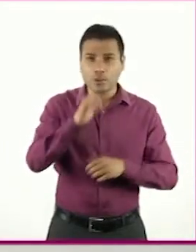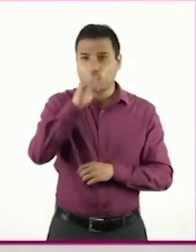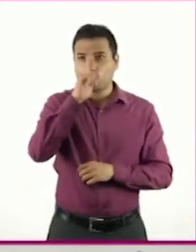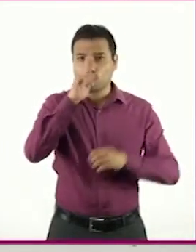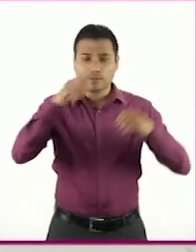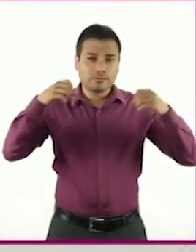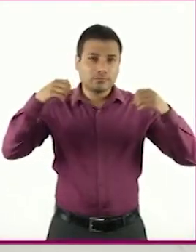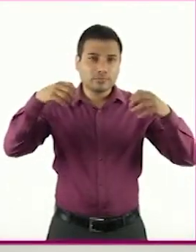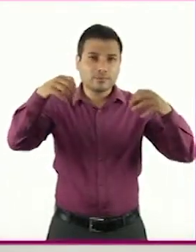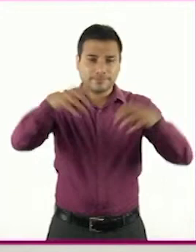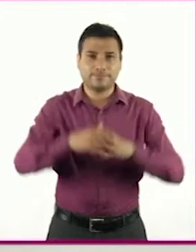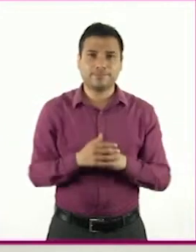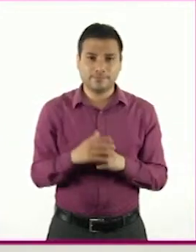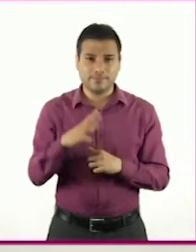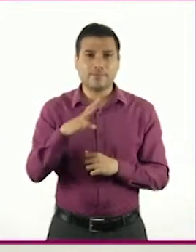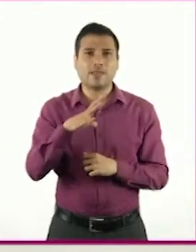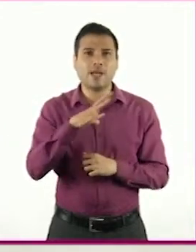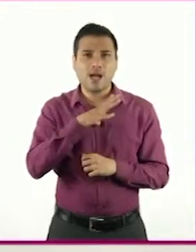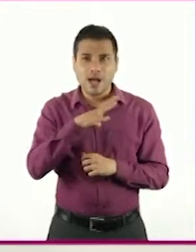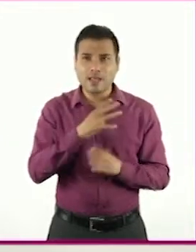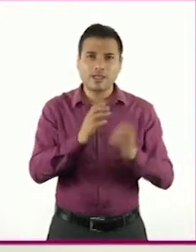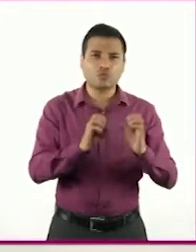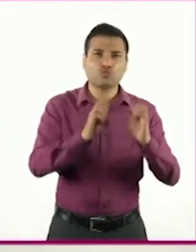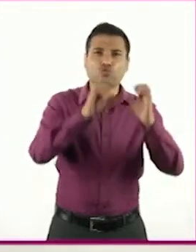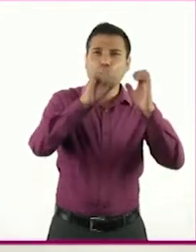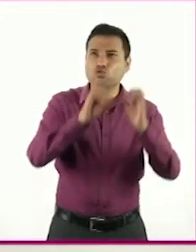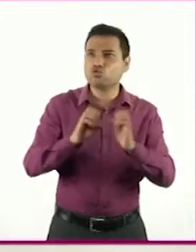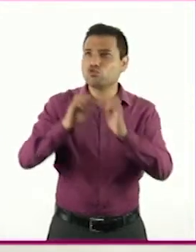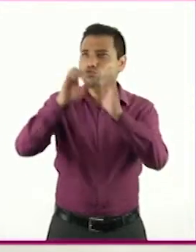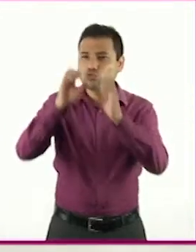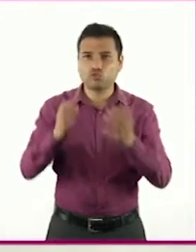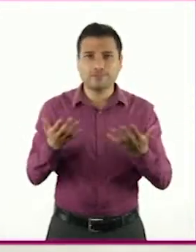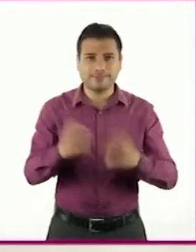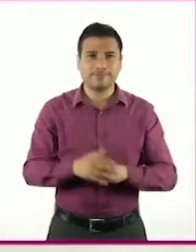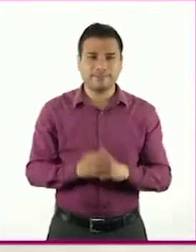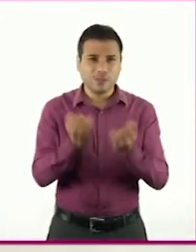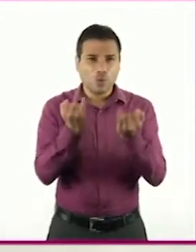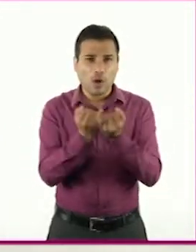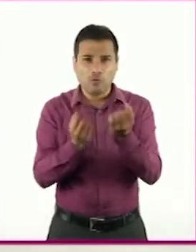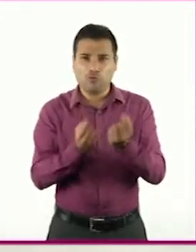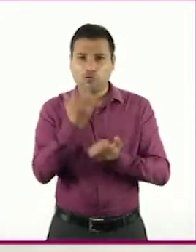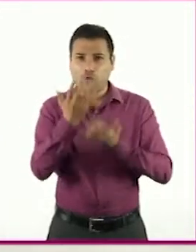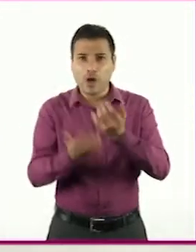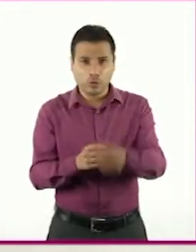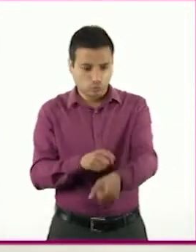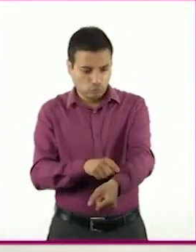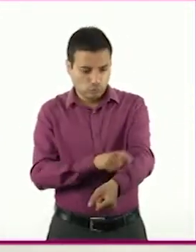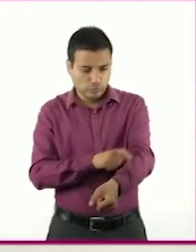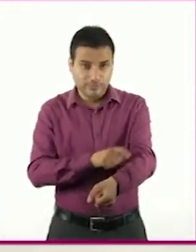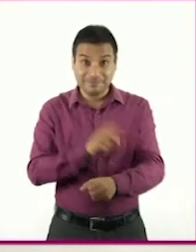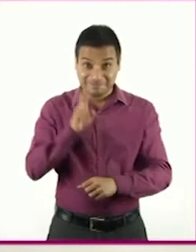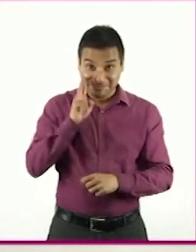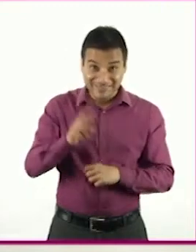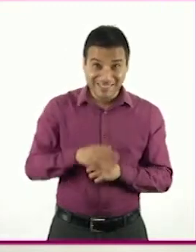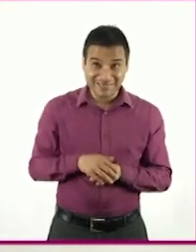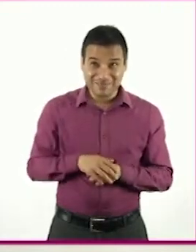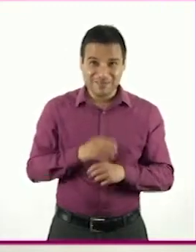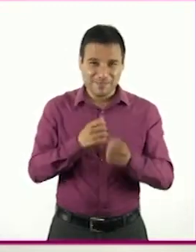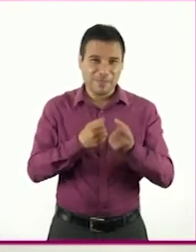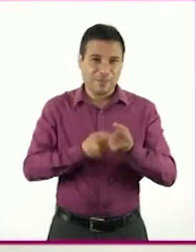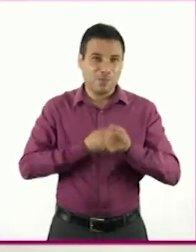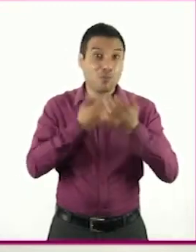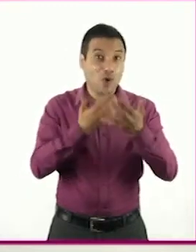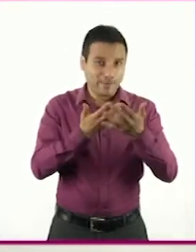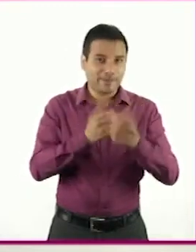paved with buildings, altos como el fuego, el que corre en mis venas. Como notaron, el poema tiene versos tanto